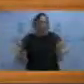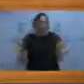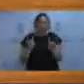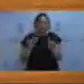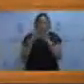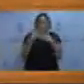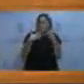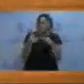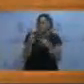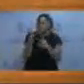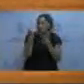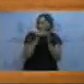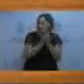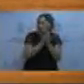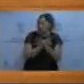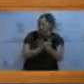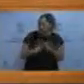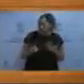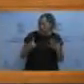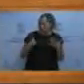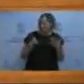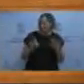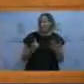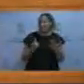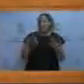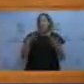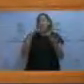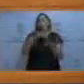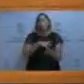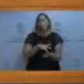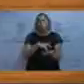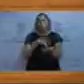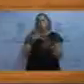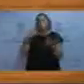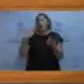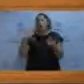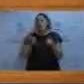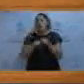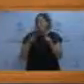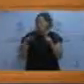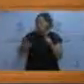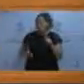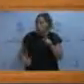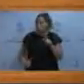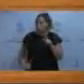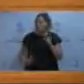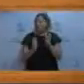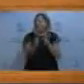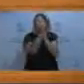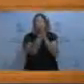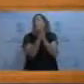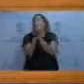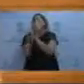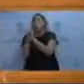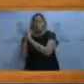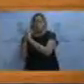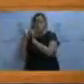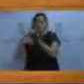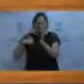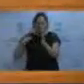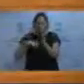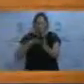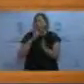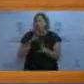2016 abordó una reducción de salarios. Ya ha contado vagamente, ¿no?, sobre que se estudia